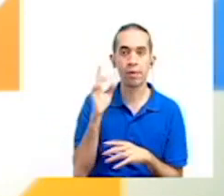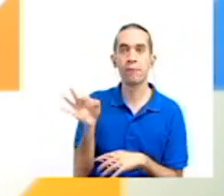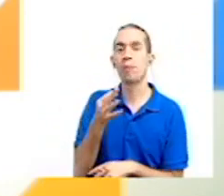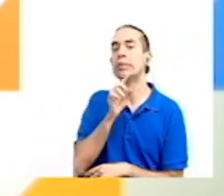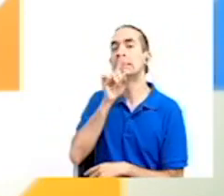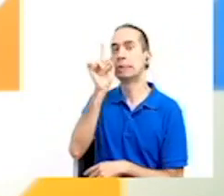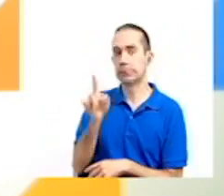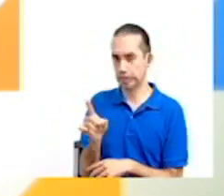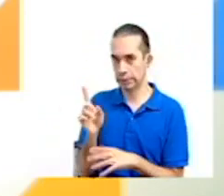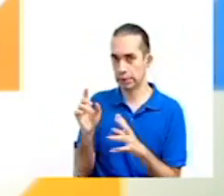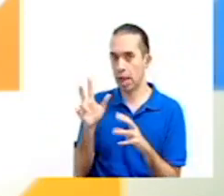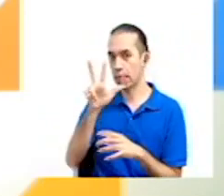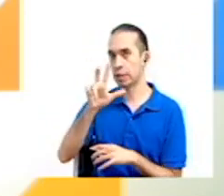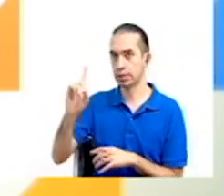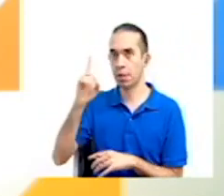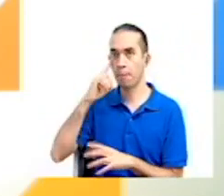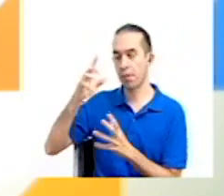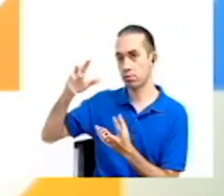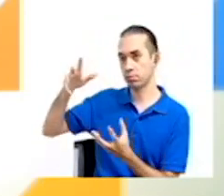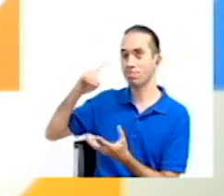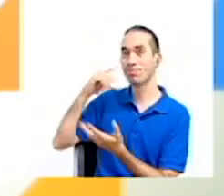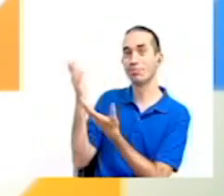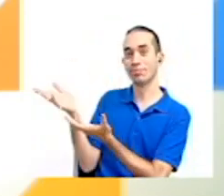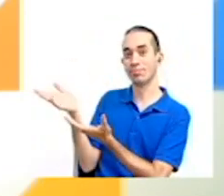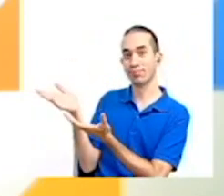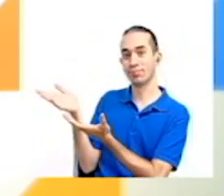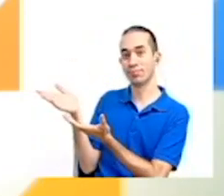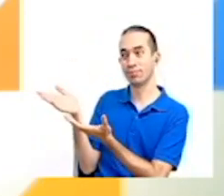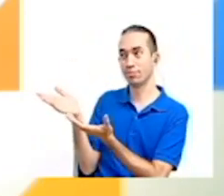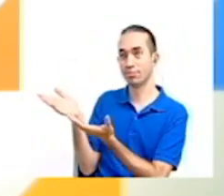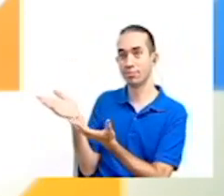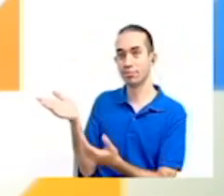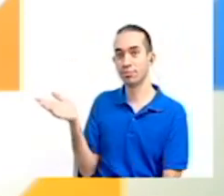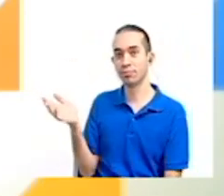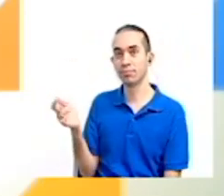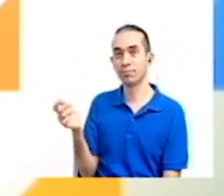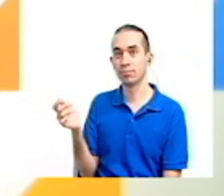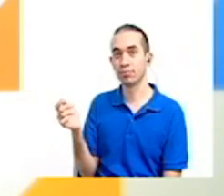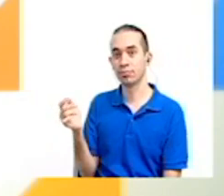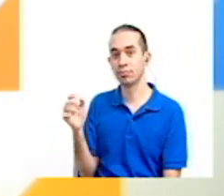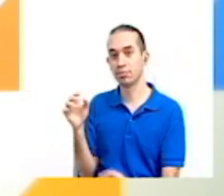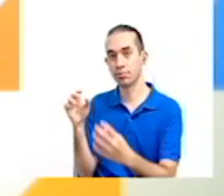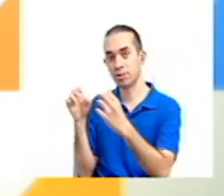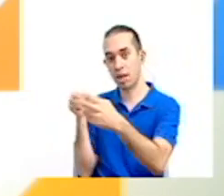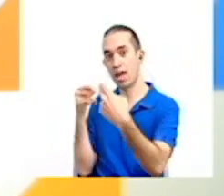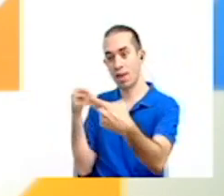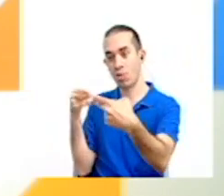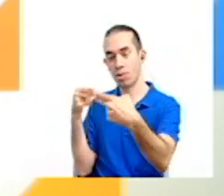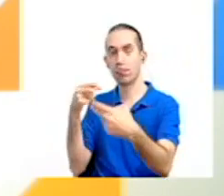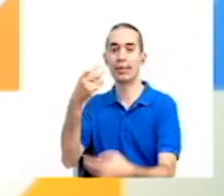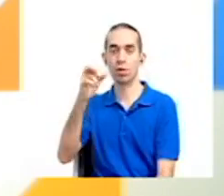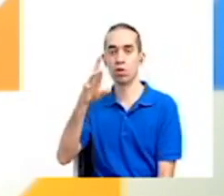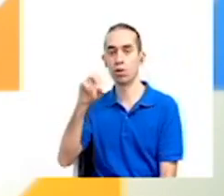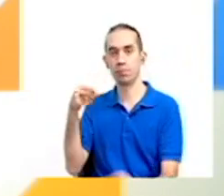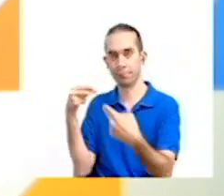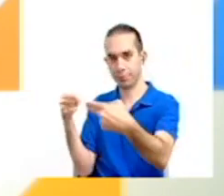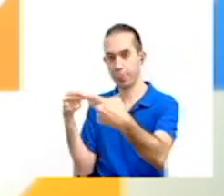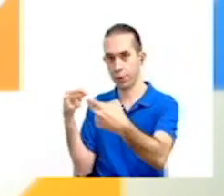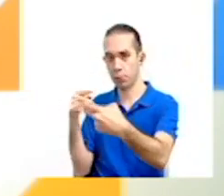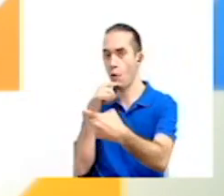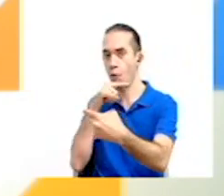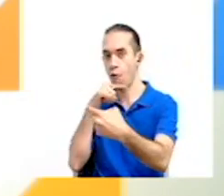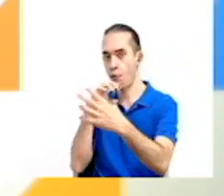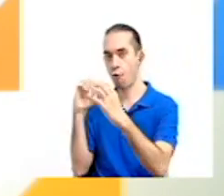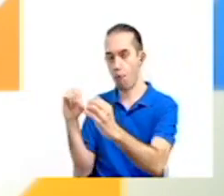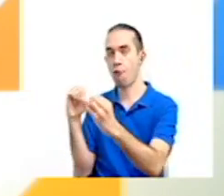lo siguiente, si yo le doy vuelta a esta molécula del agua, quiero que vean esto. Los hidrógenos que están representados por estas bolitas rojas de